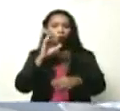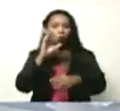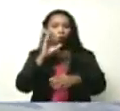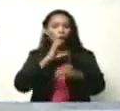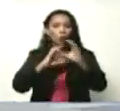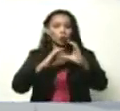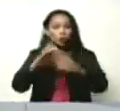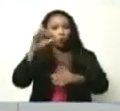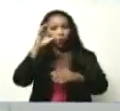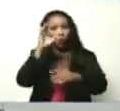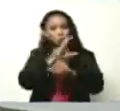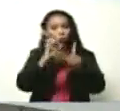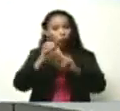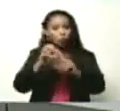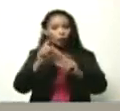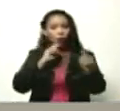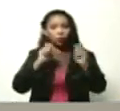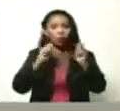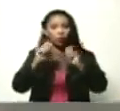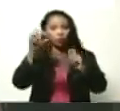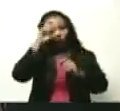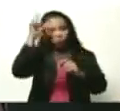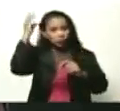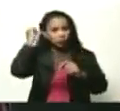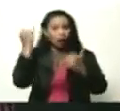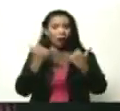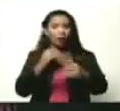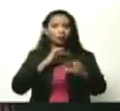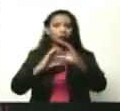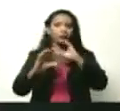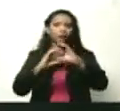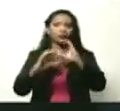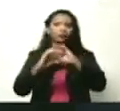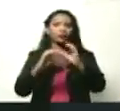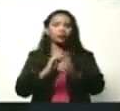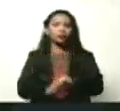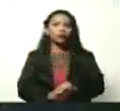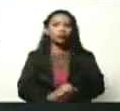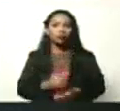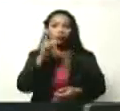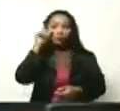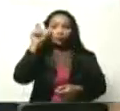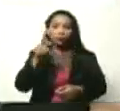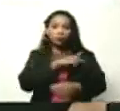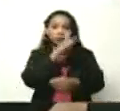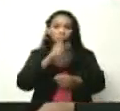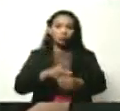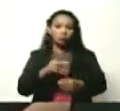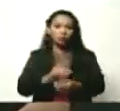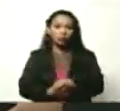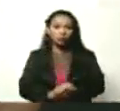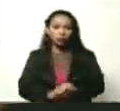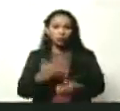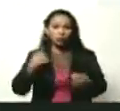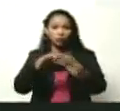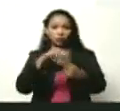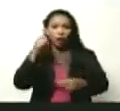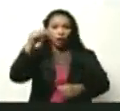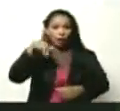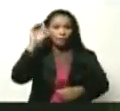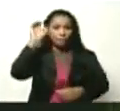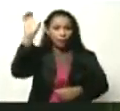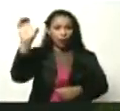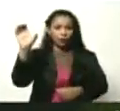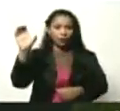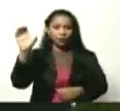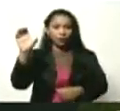y Turismo, Freddy Ñáñez. Y vamos ahora a conversar con Fernando Rendón, poeta colombiano que se encuentra en nuestro país a propósito de este